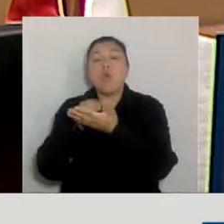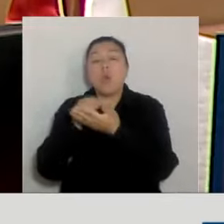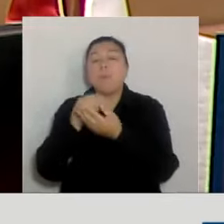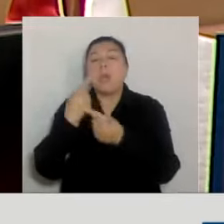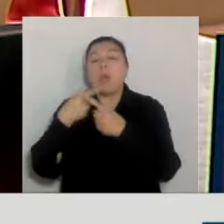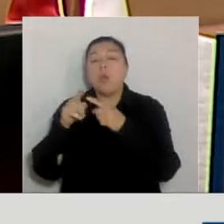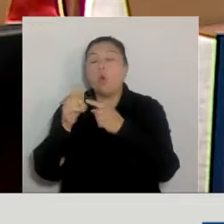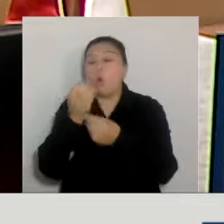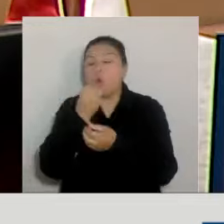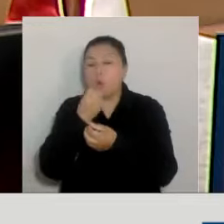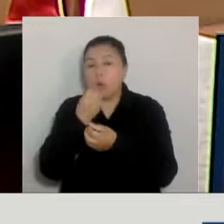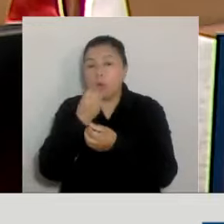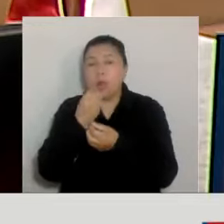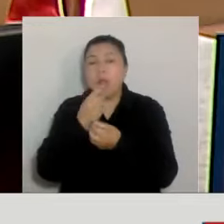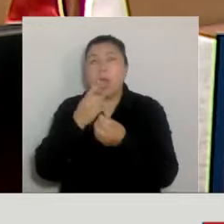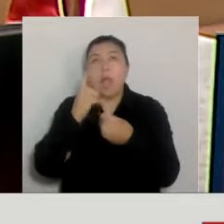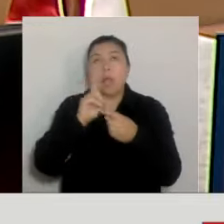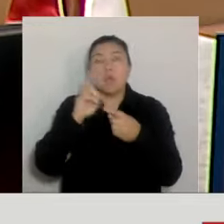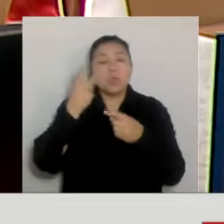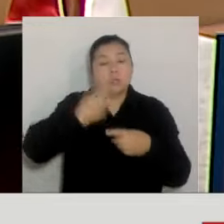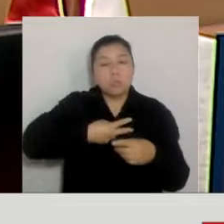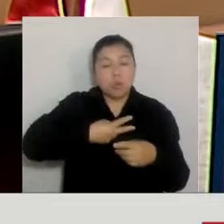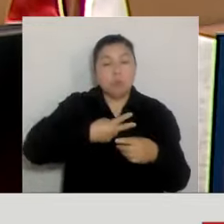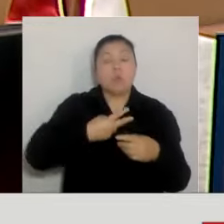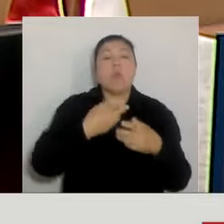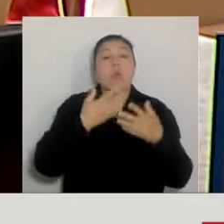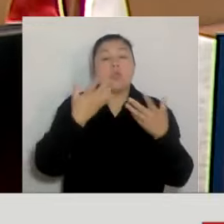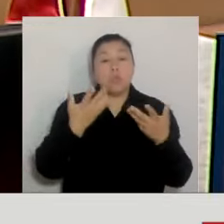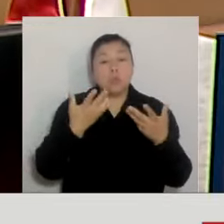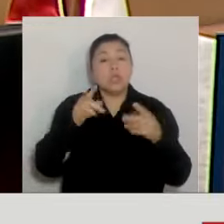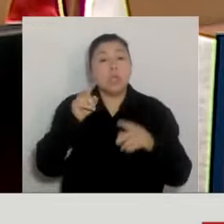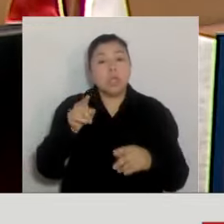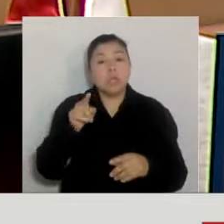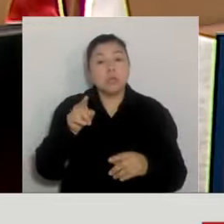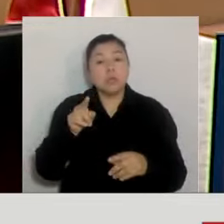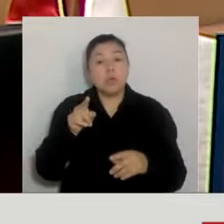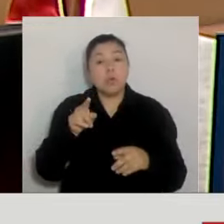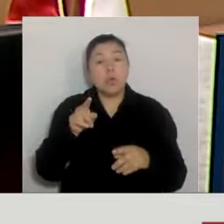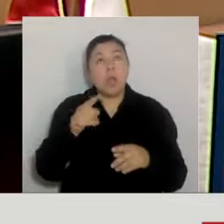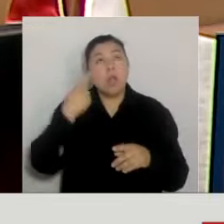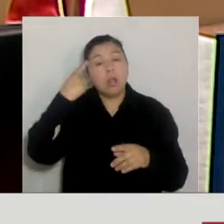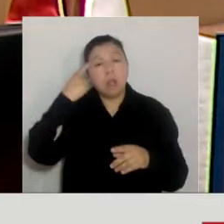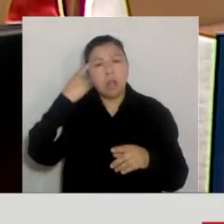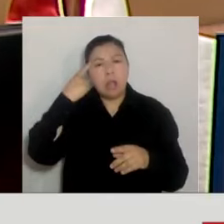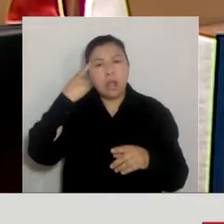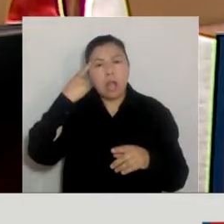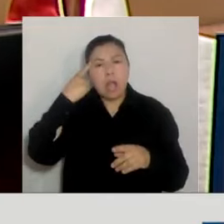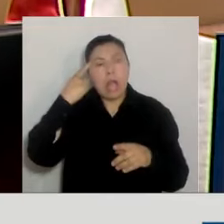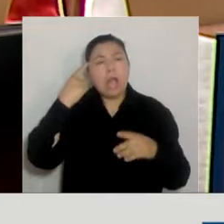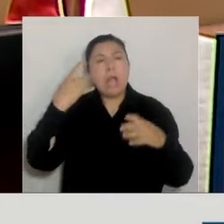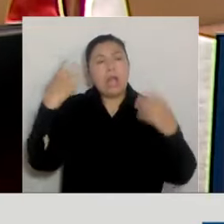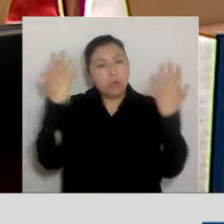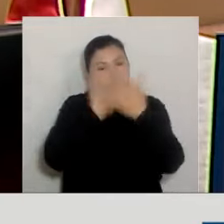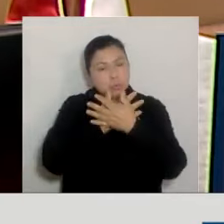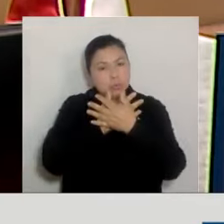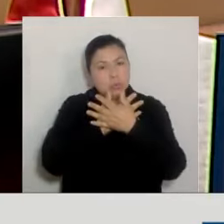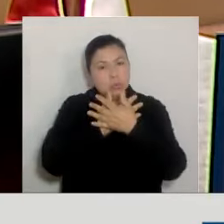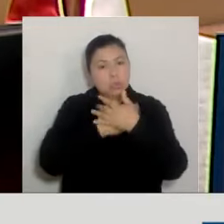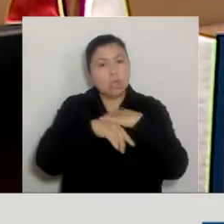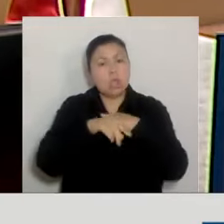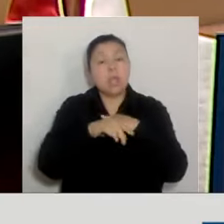que no les resulta propia Y eso es lo que lleva a la confusión la Real Academia Española